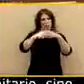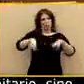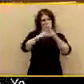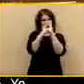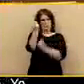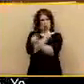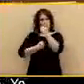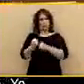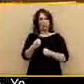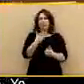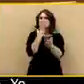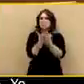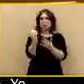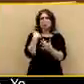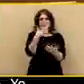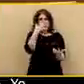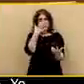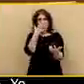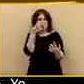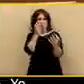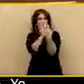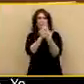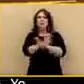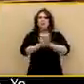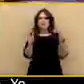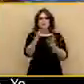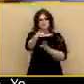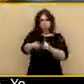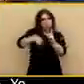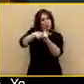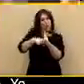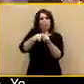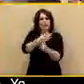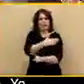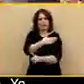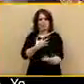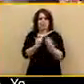abandone la confrontación y que sume y arrime el hombro. Muchas gracias.